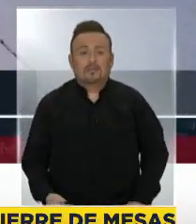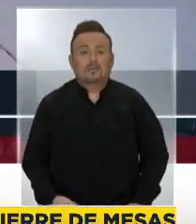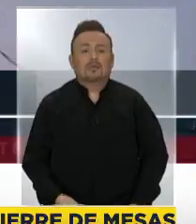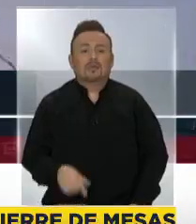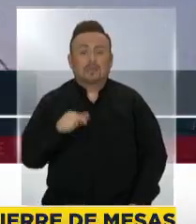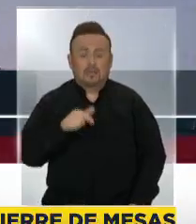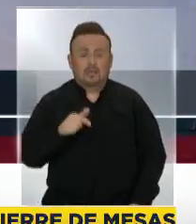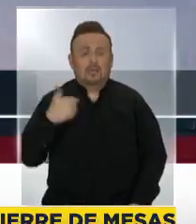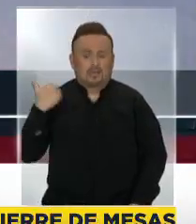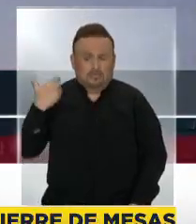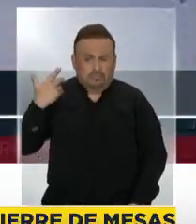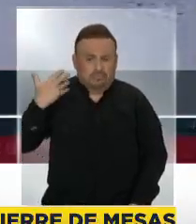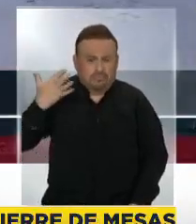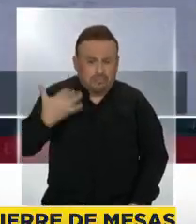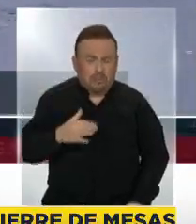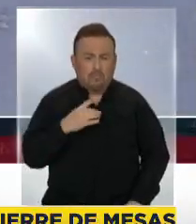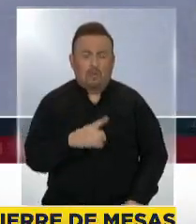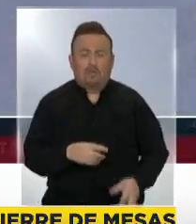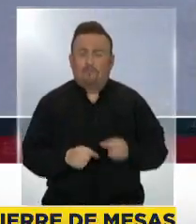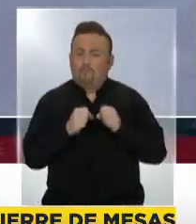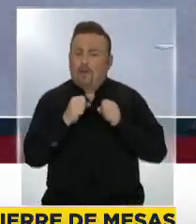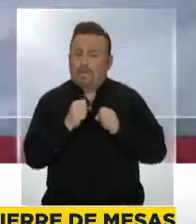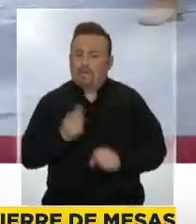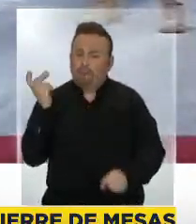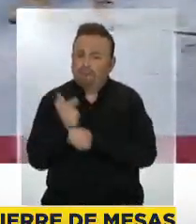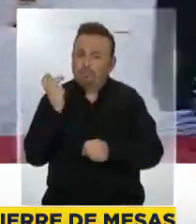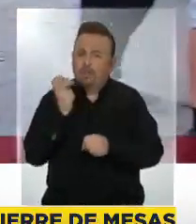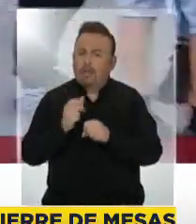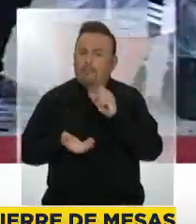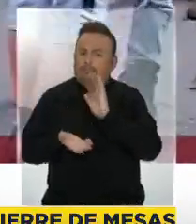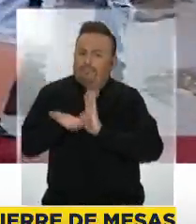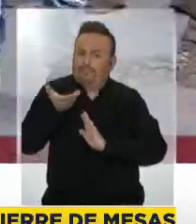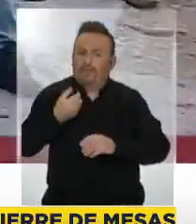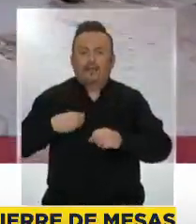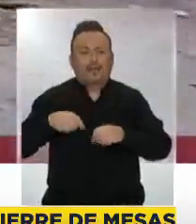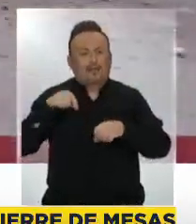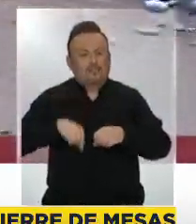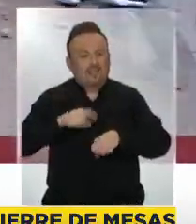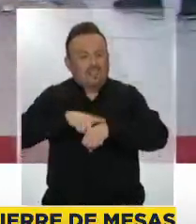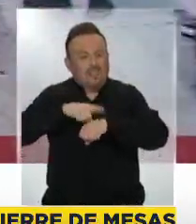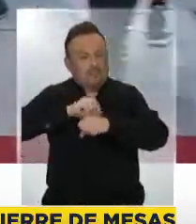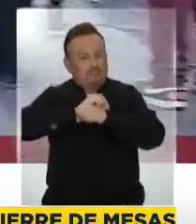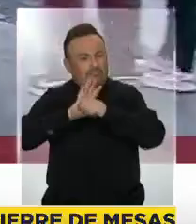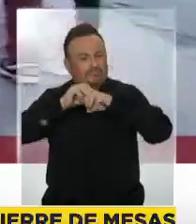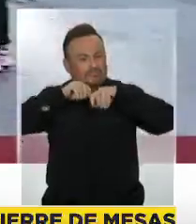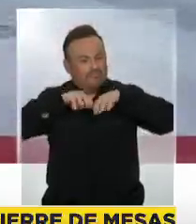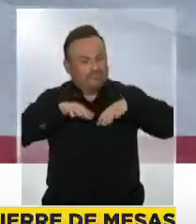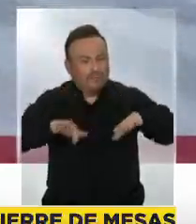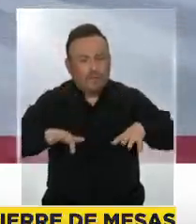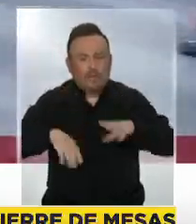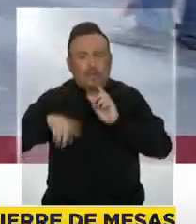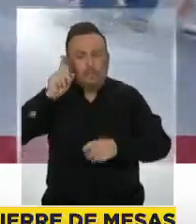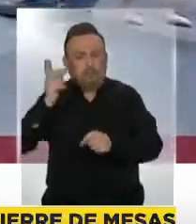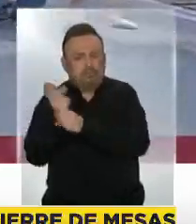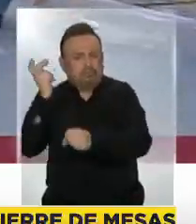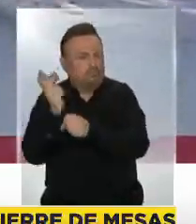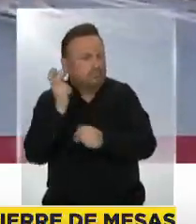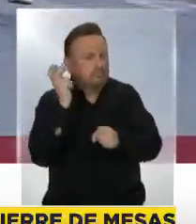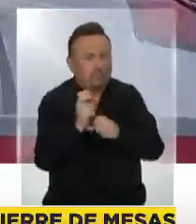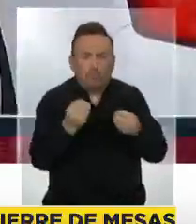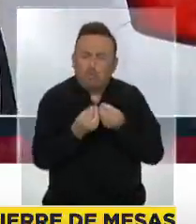ocurriendo hace bastante tiempo, se ha recrudecido además la delincuencia durante la pandemia, por lo menos son las cifras que han estado entregando las policías y